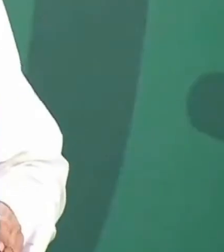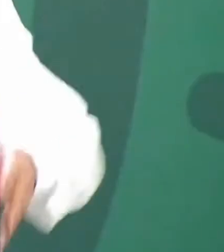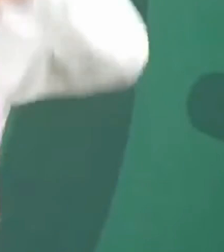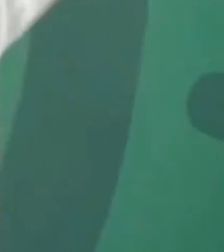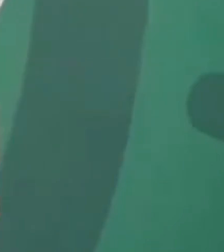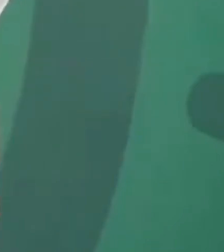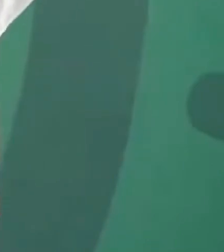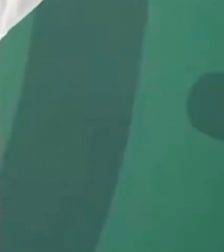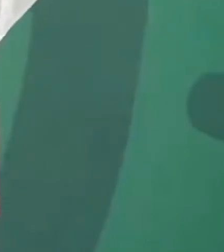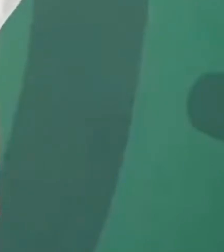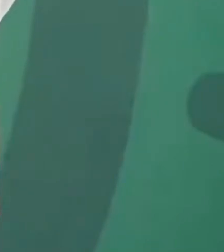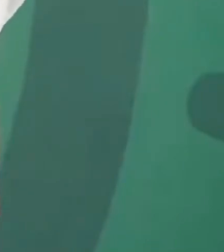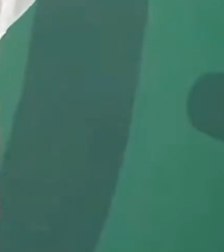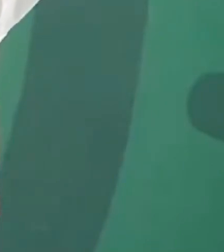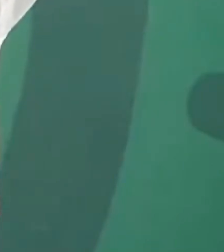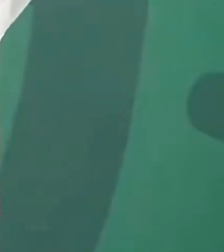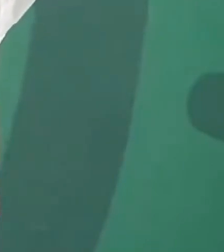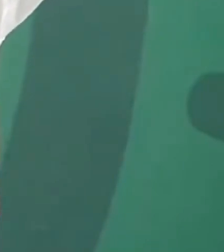llegan a ser, ¿no?,